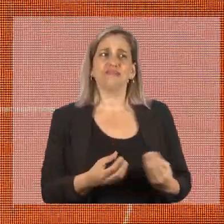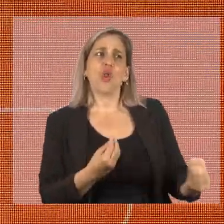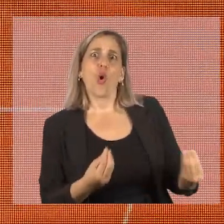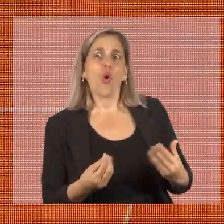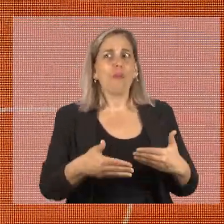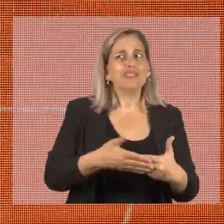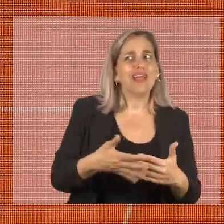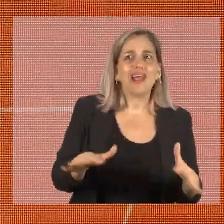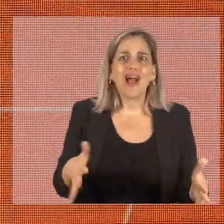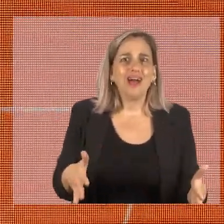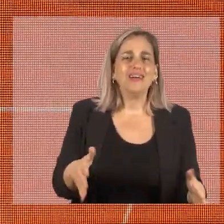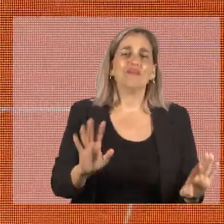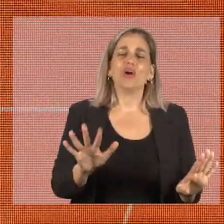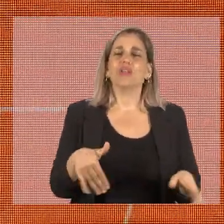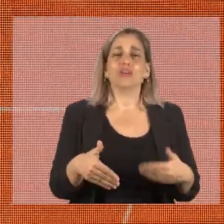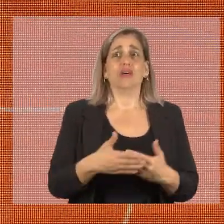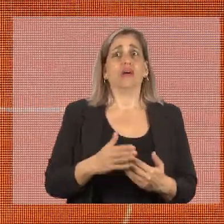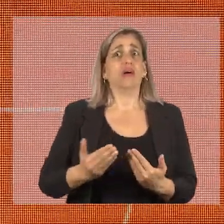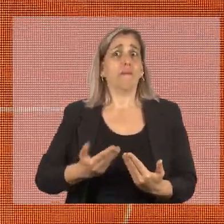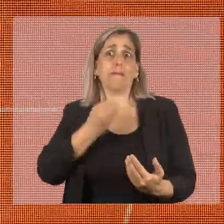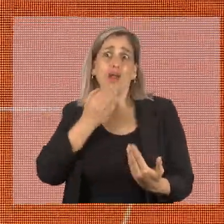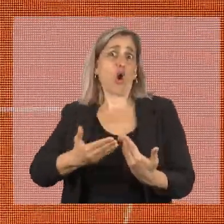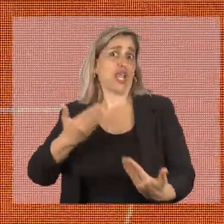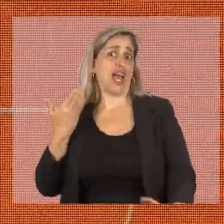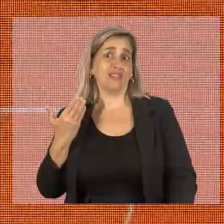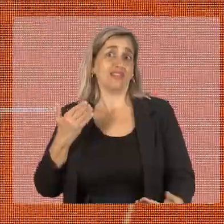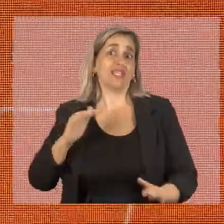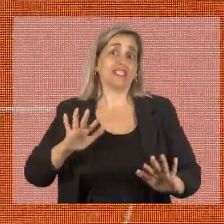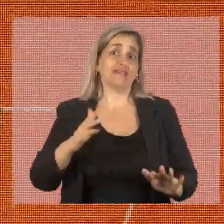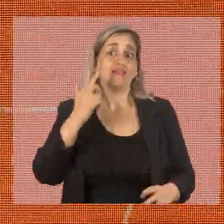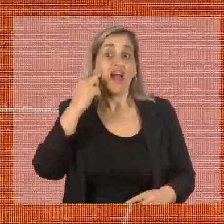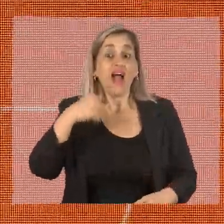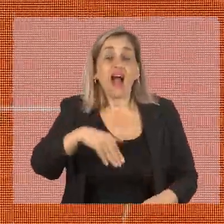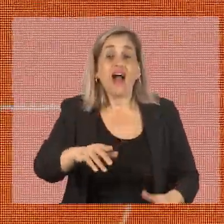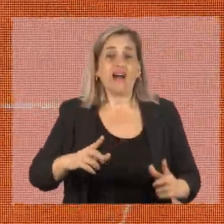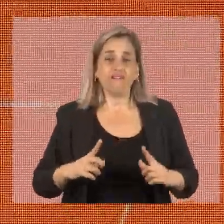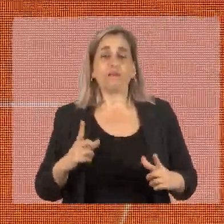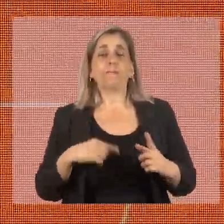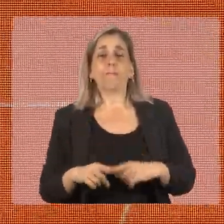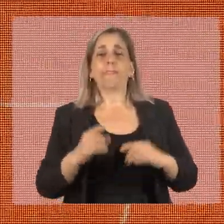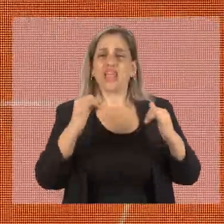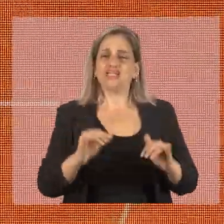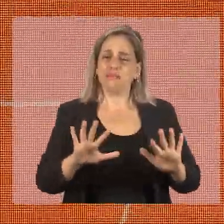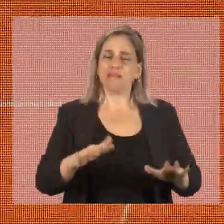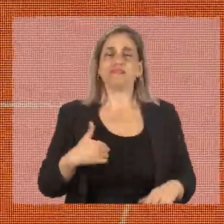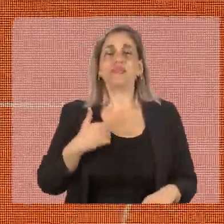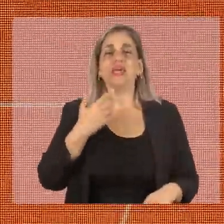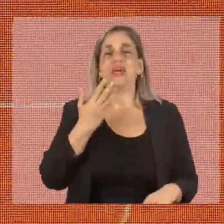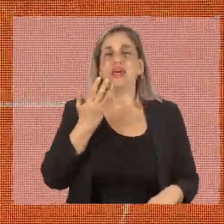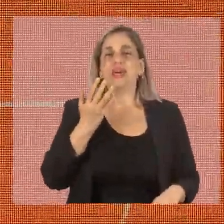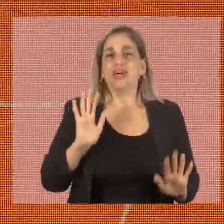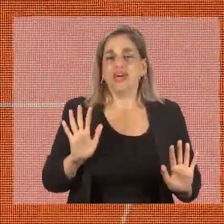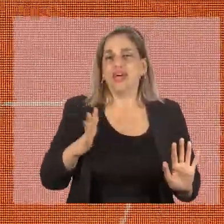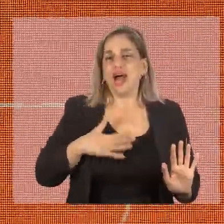¿Cuán cerca, presidente, bueno, usted sabe? Más cerca que ayer, un poco menos que mañana. Bien. Lo que sí, no, pero, a